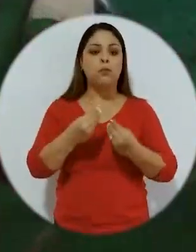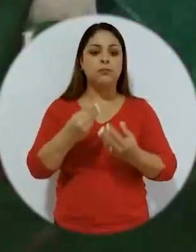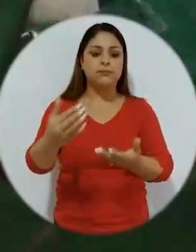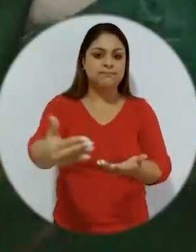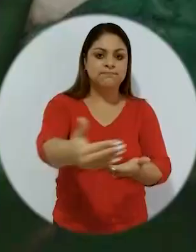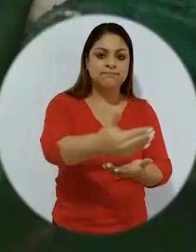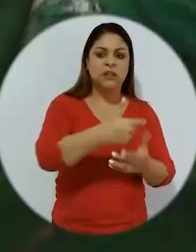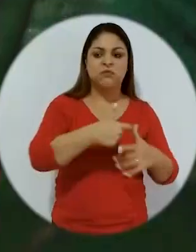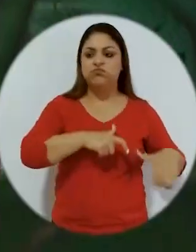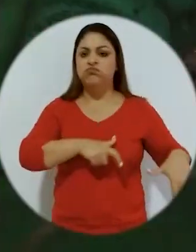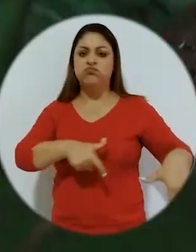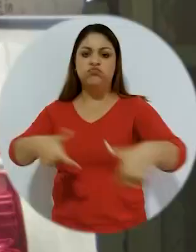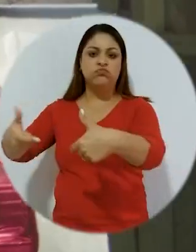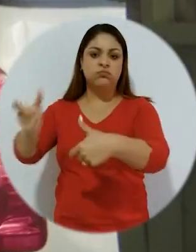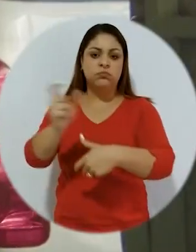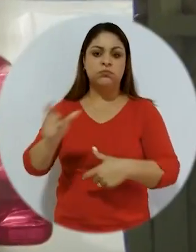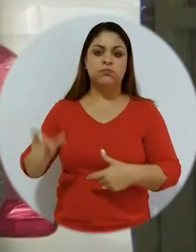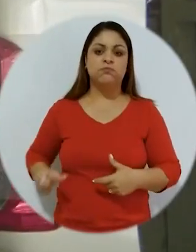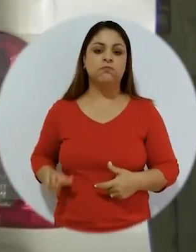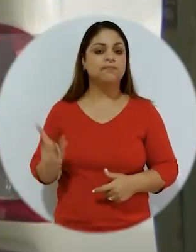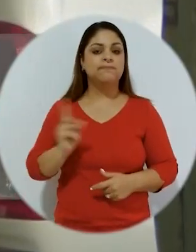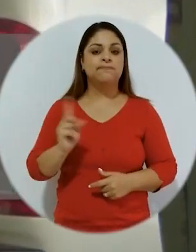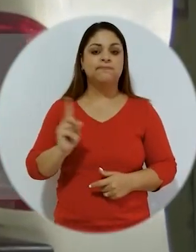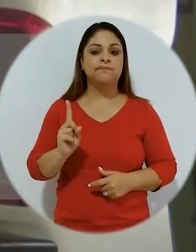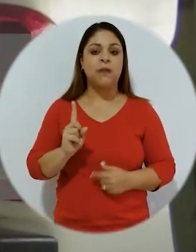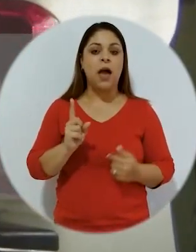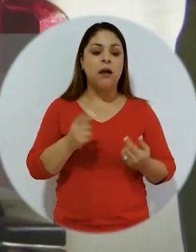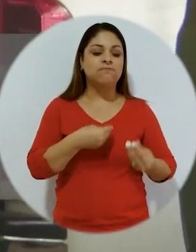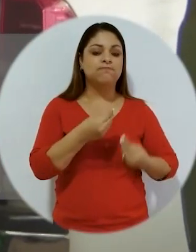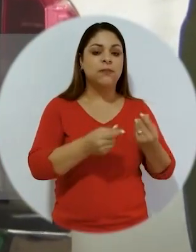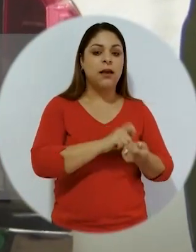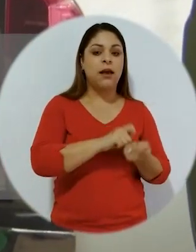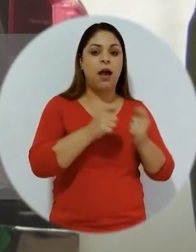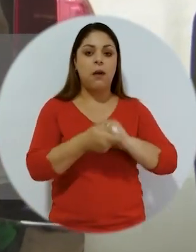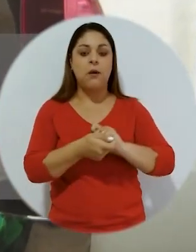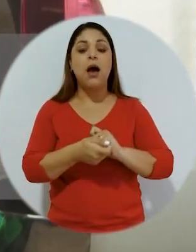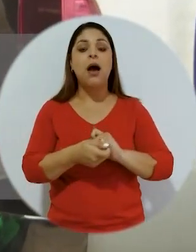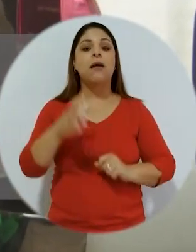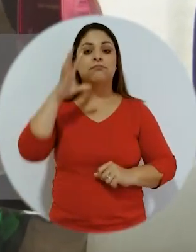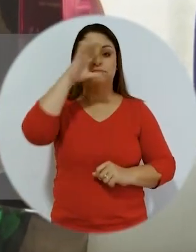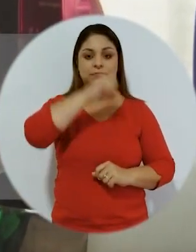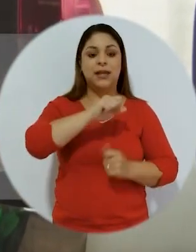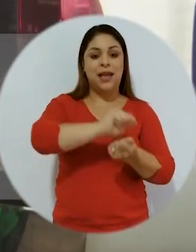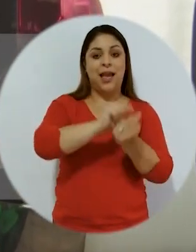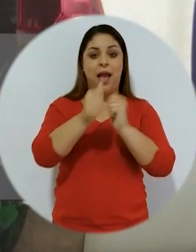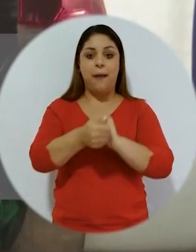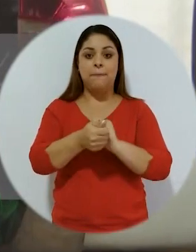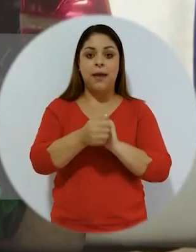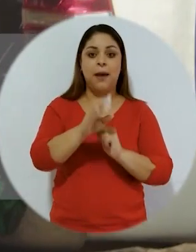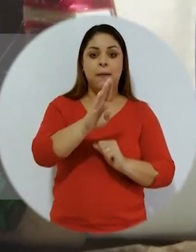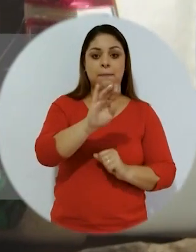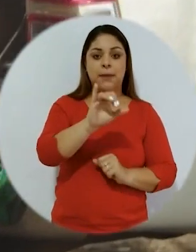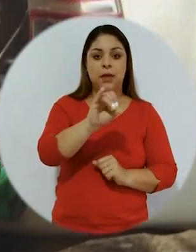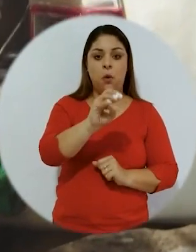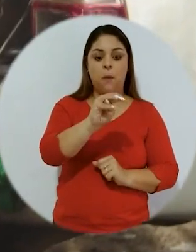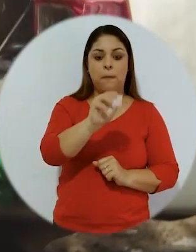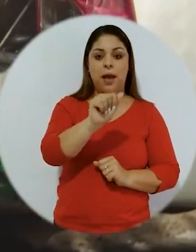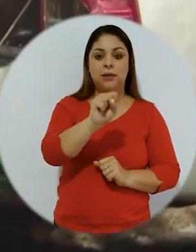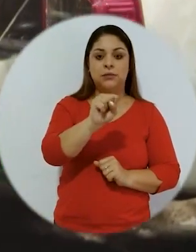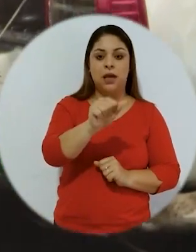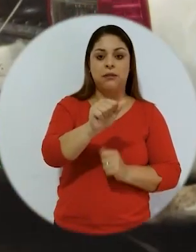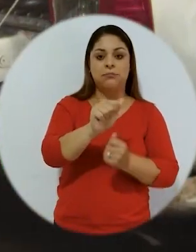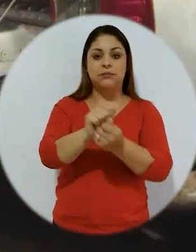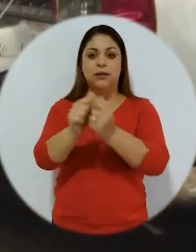café. Y ahí nos dimos cuenta que podíamos transformar esa biomasa en un fertilizante